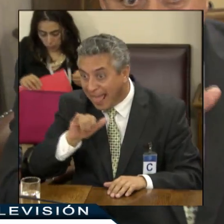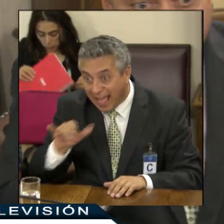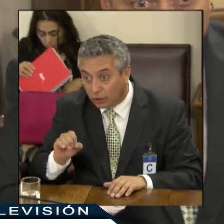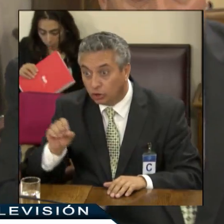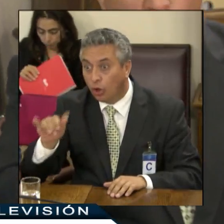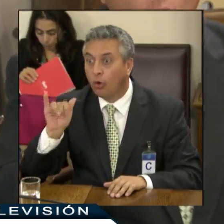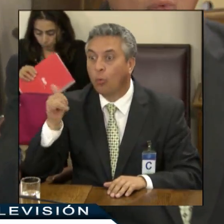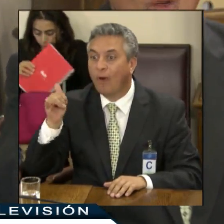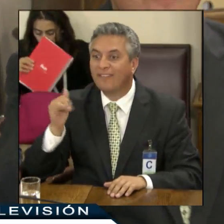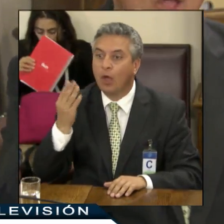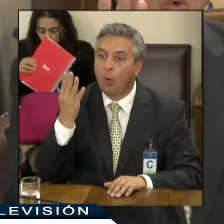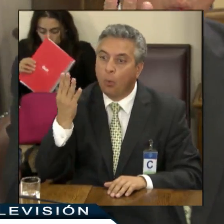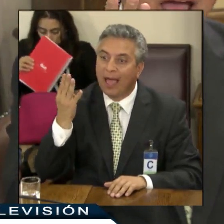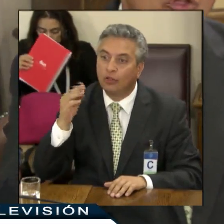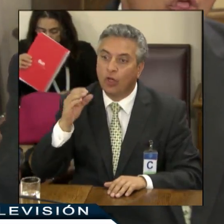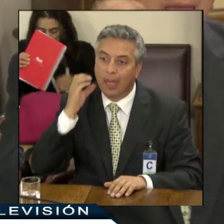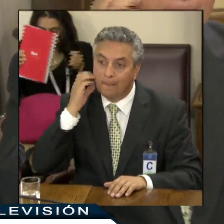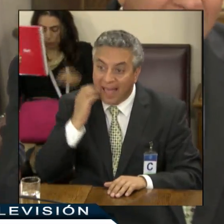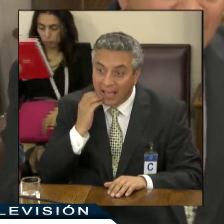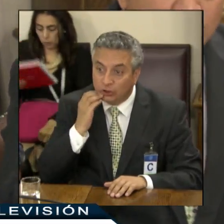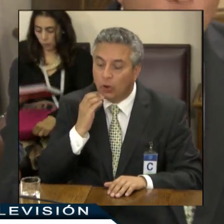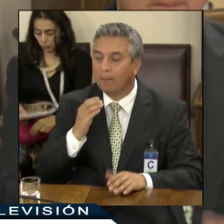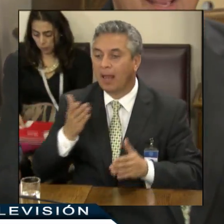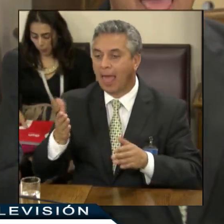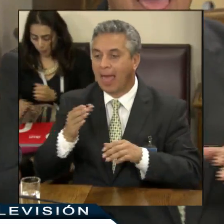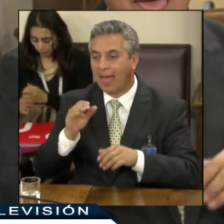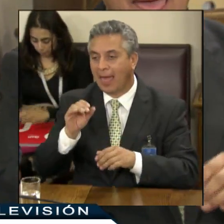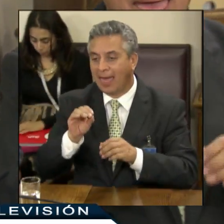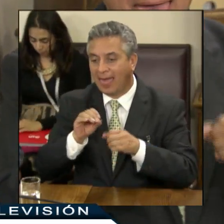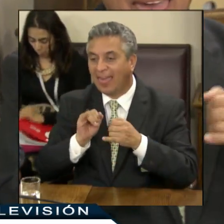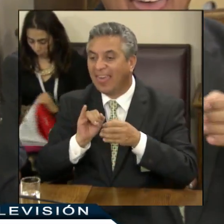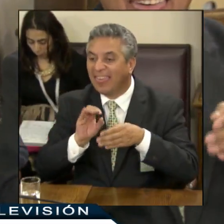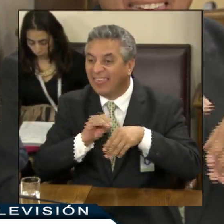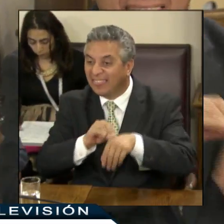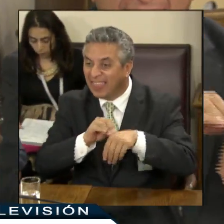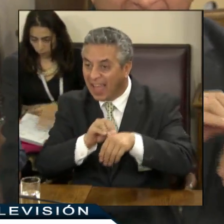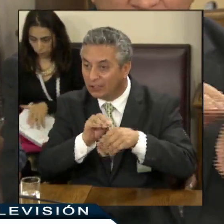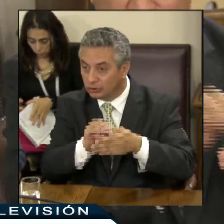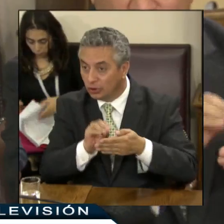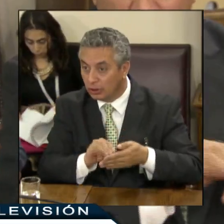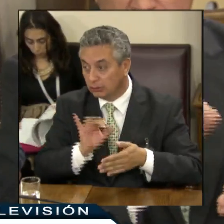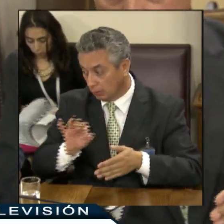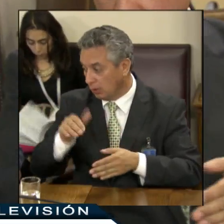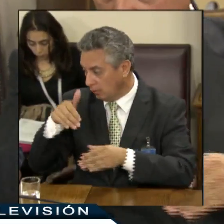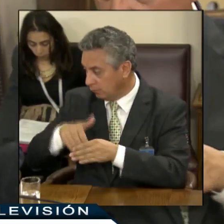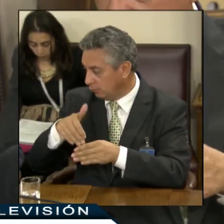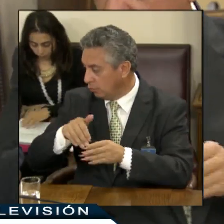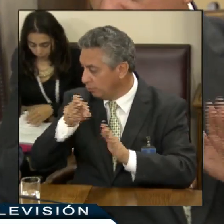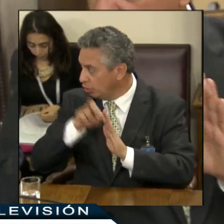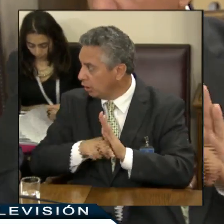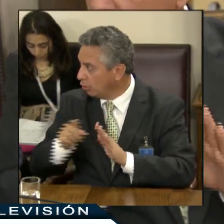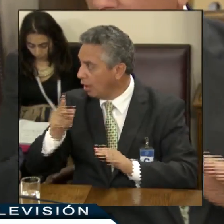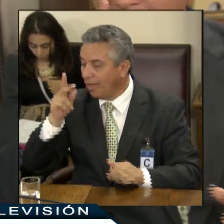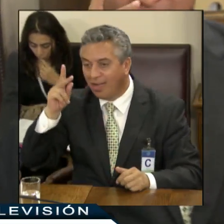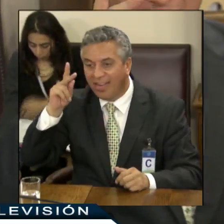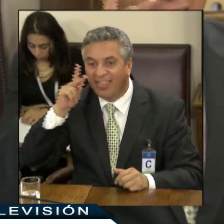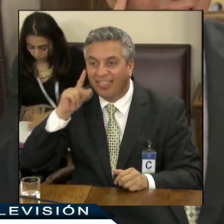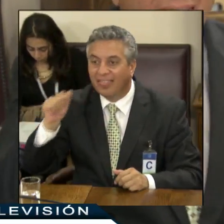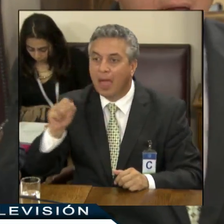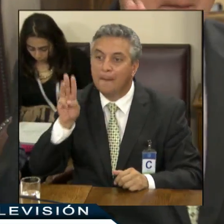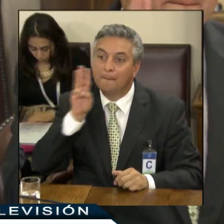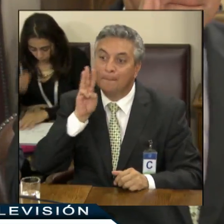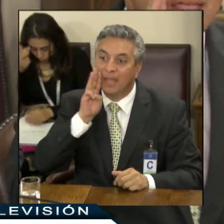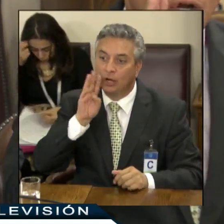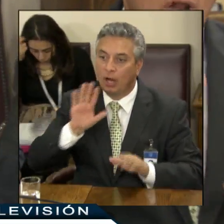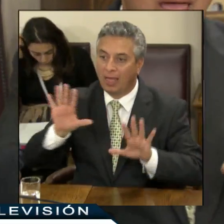4 de mayo para las indicaciones y que pudiéramos comenzar la votación en particular del proyecto el día eh miércoles